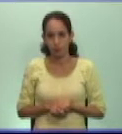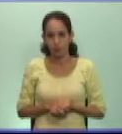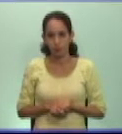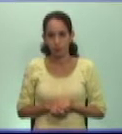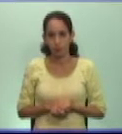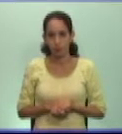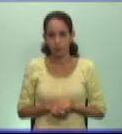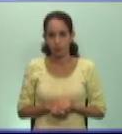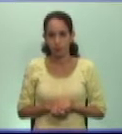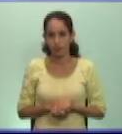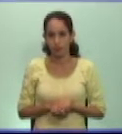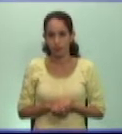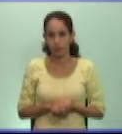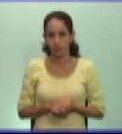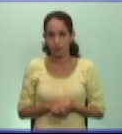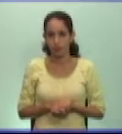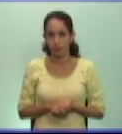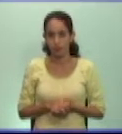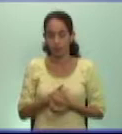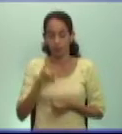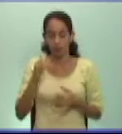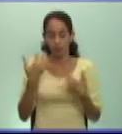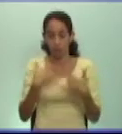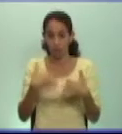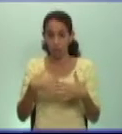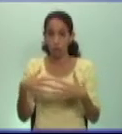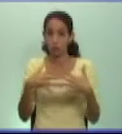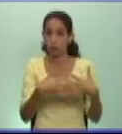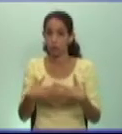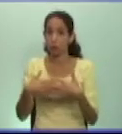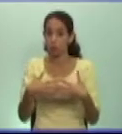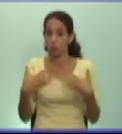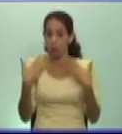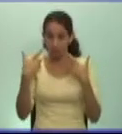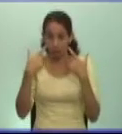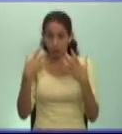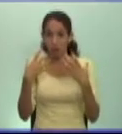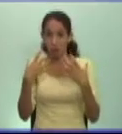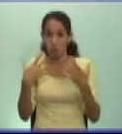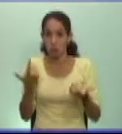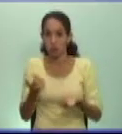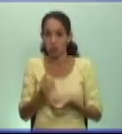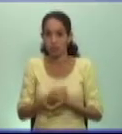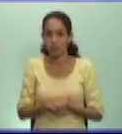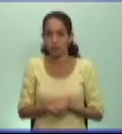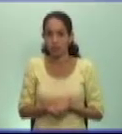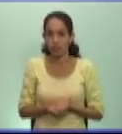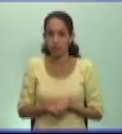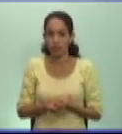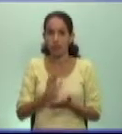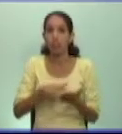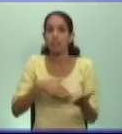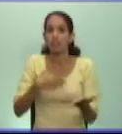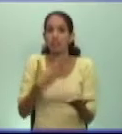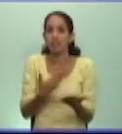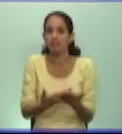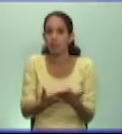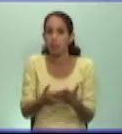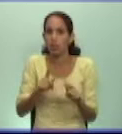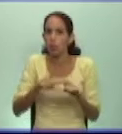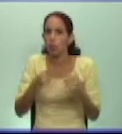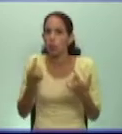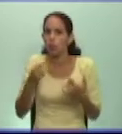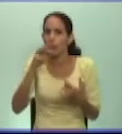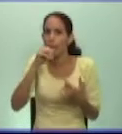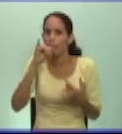pesada norteamericana significó algo importante en este periodo. Ese milagro norteamericano, demostramos por qué se le dice milagro